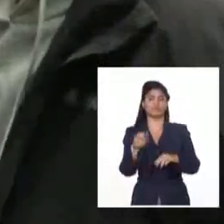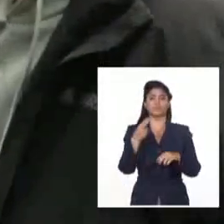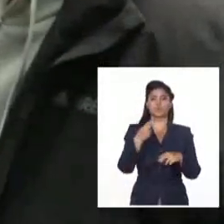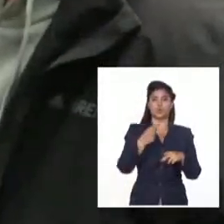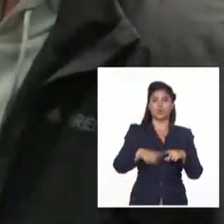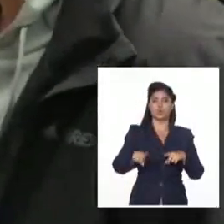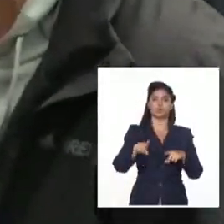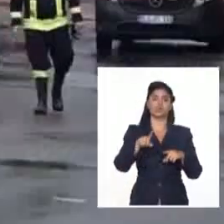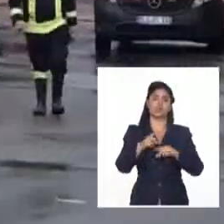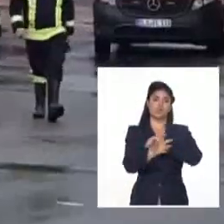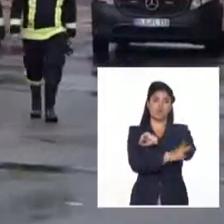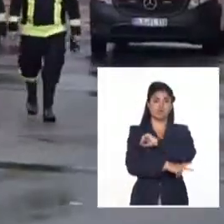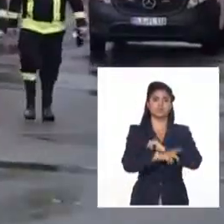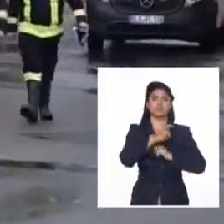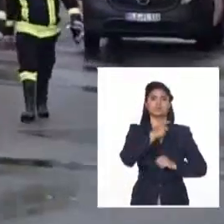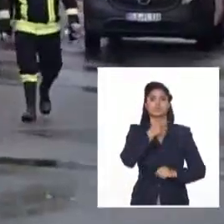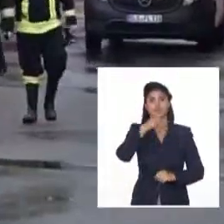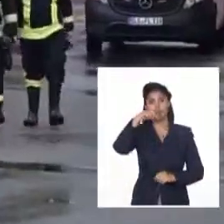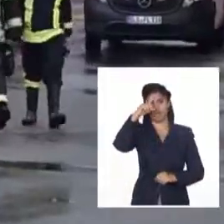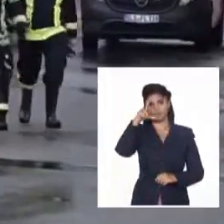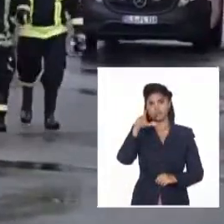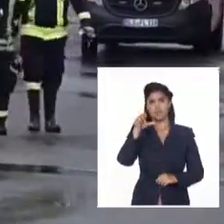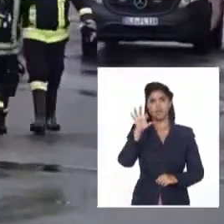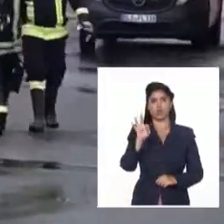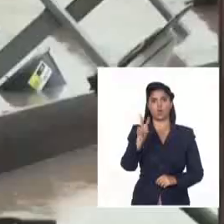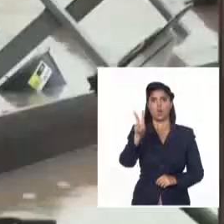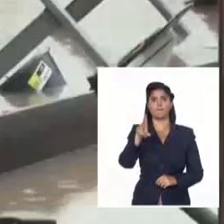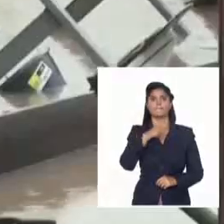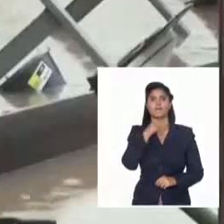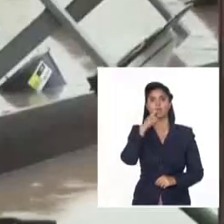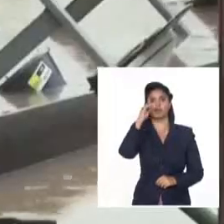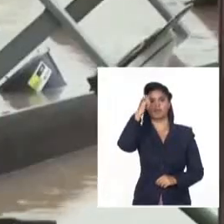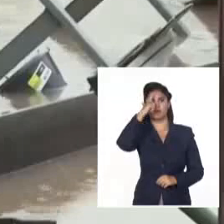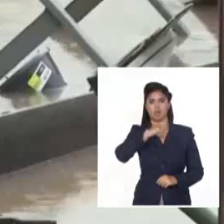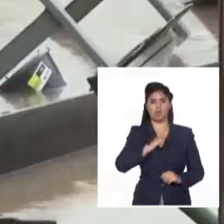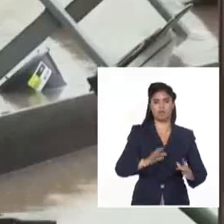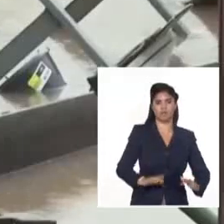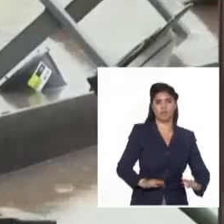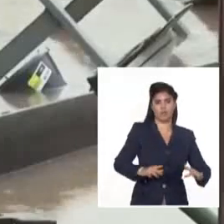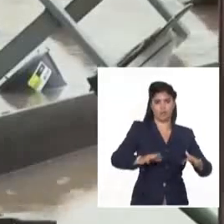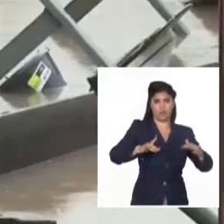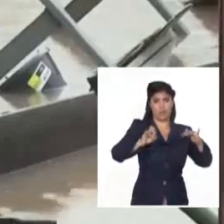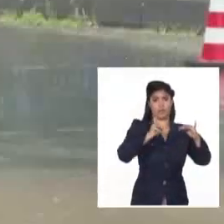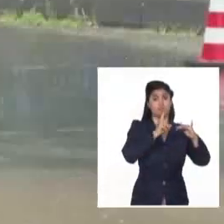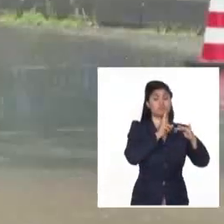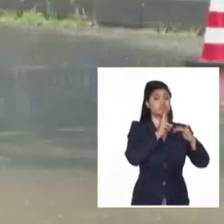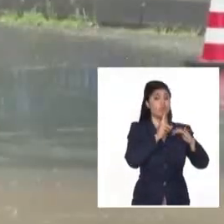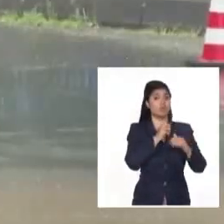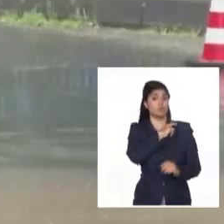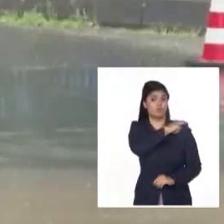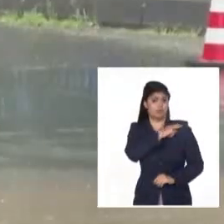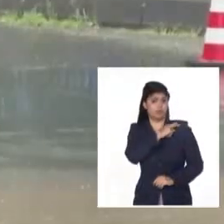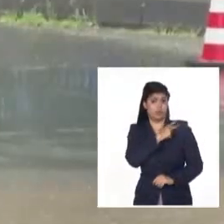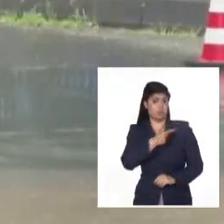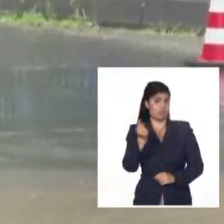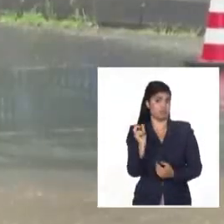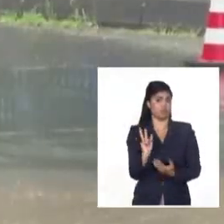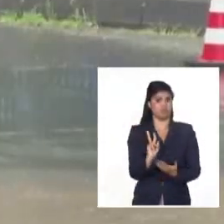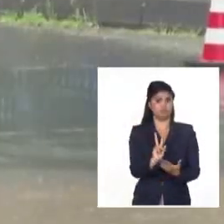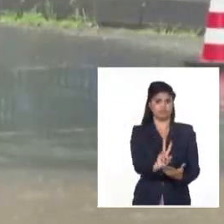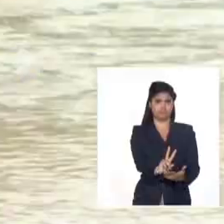también registraron fuertes precipitaciones que demandaron la intervención de las autoridades y las fuerzas de rescate.